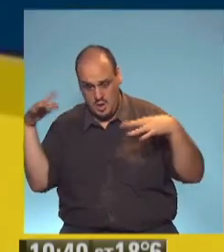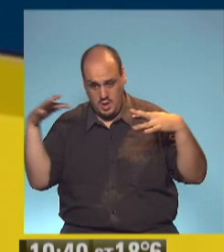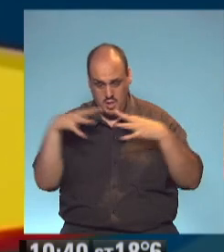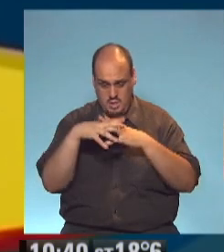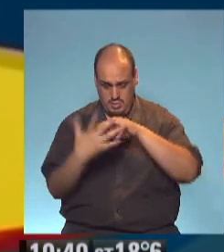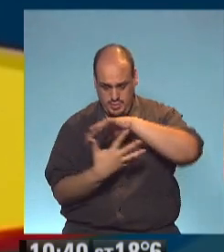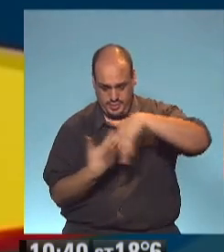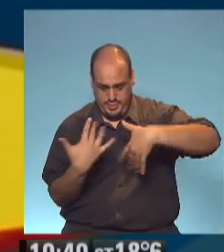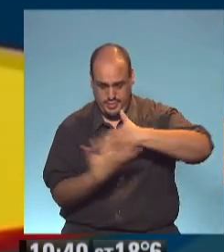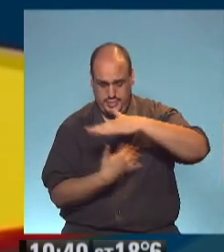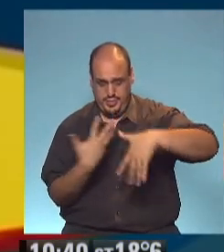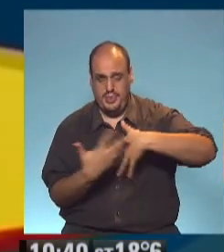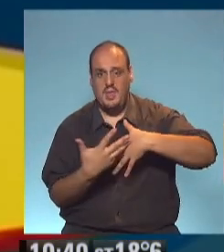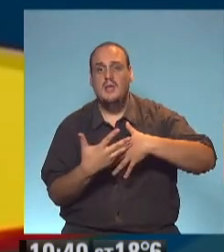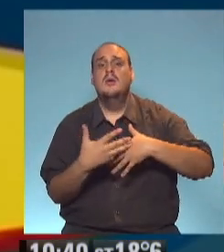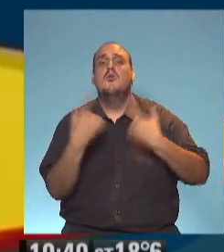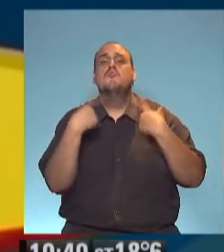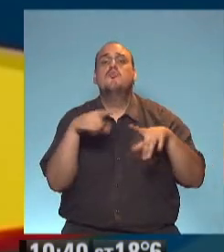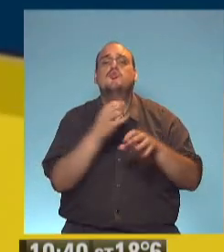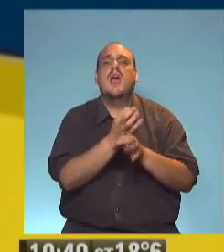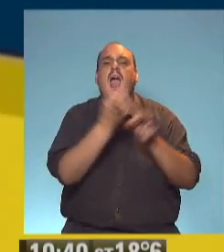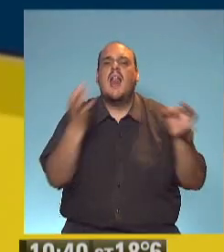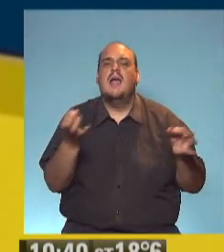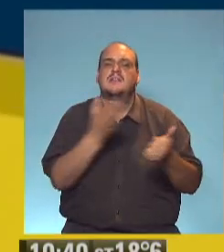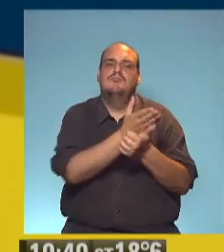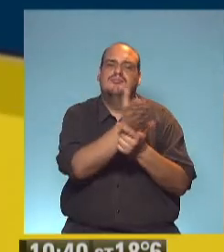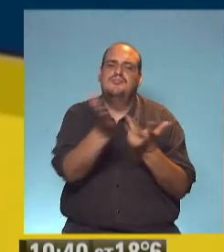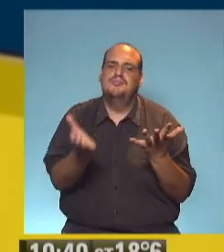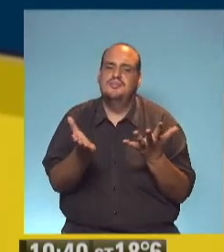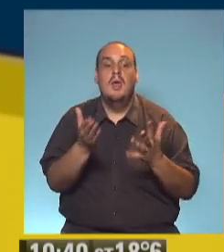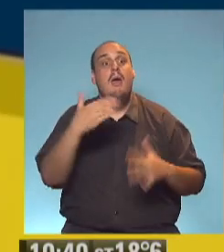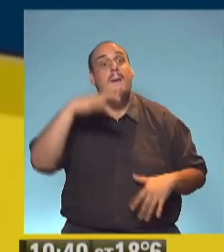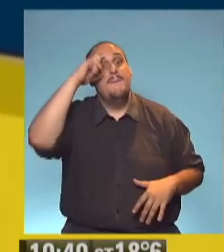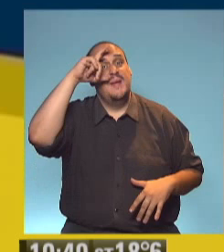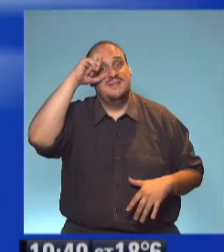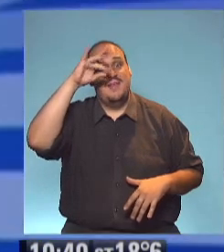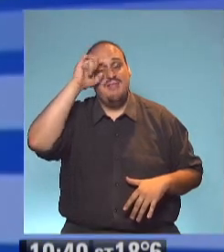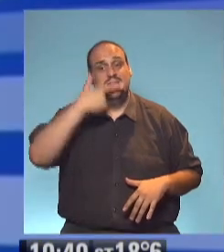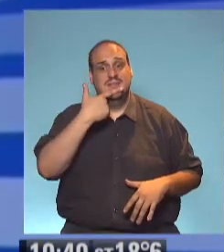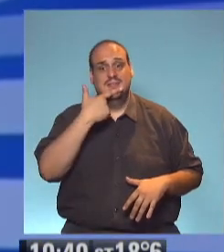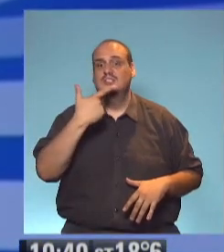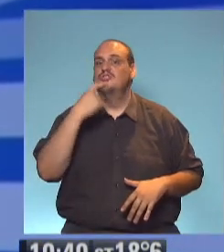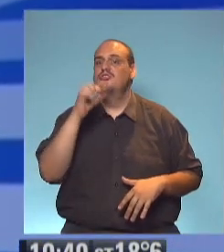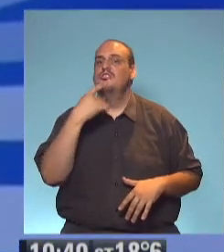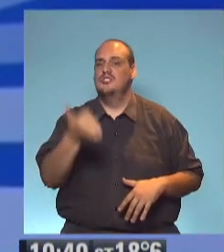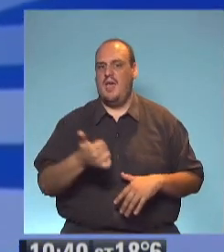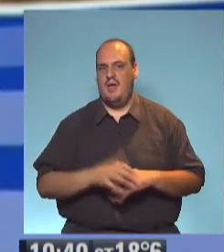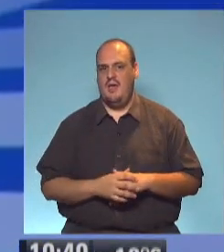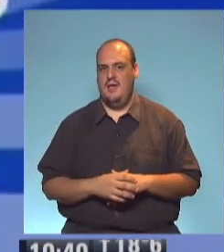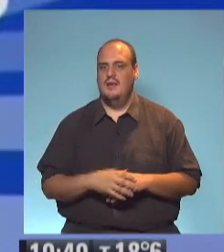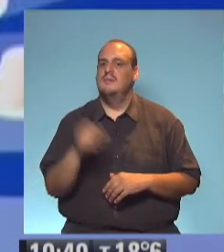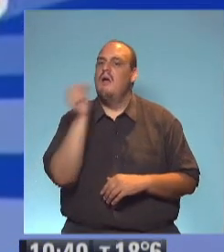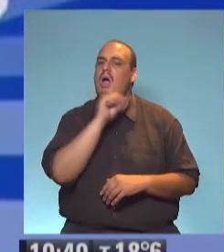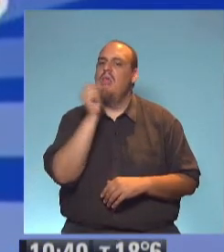un género? Déjeme que responda yo, don Atahualpa. ¡Mercedes Sosa! ¡Mercedes Sosa,